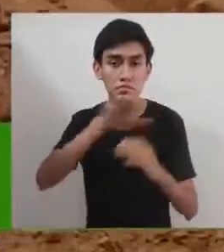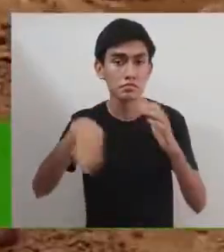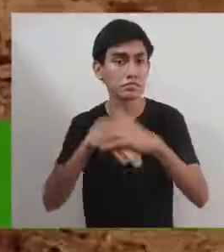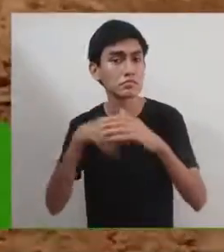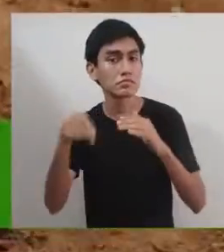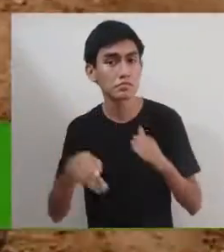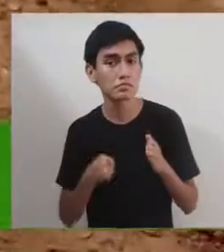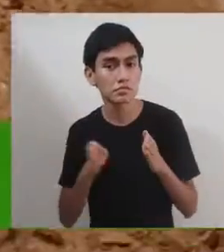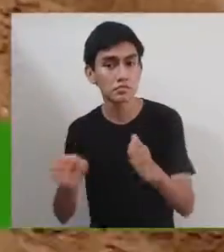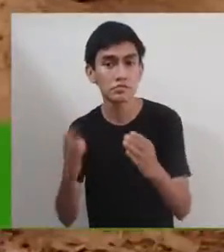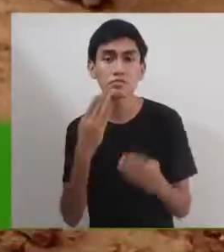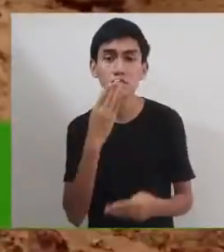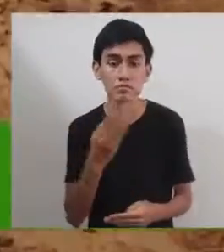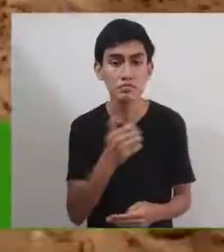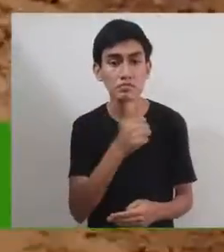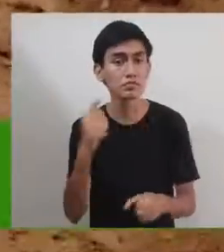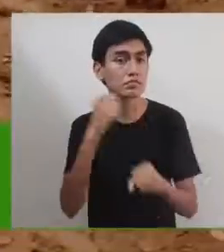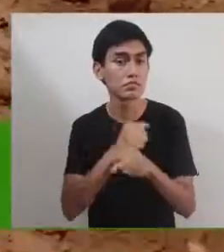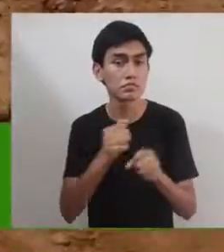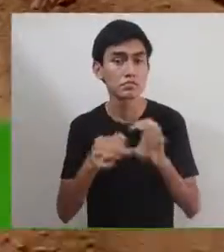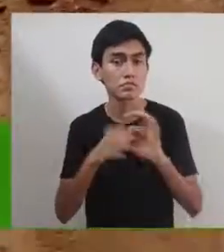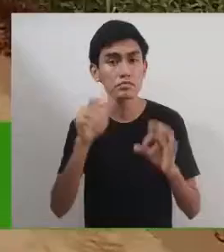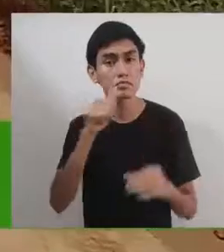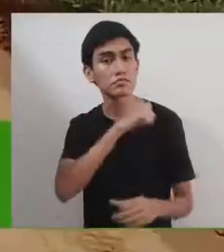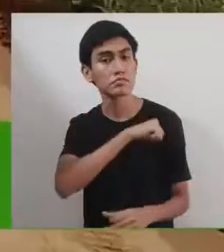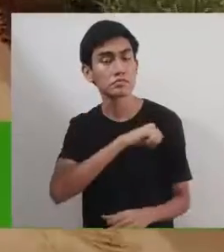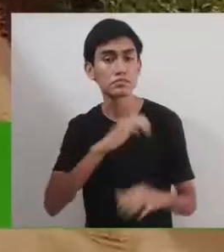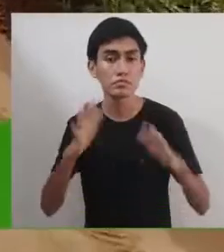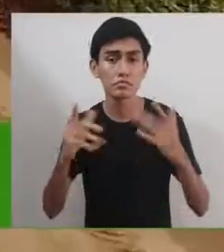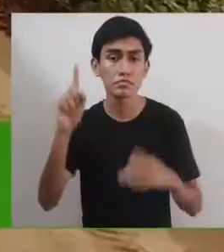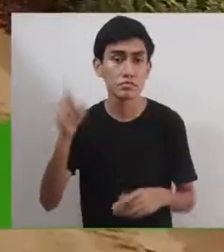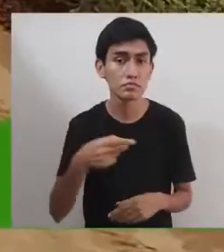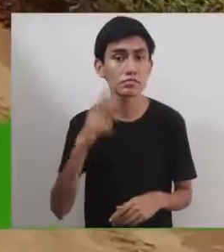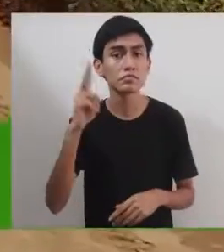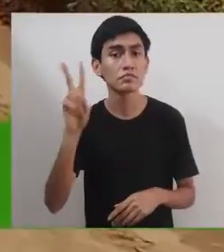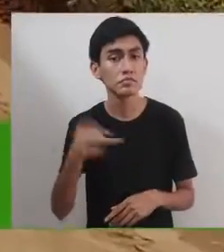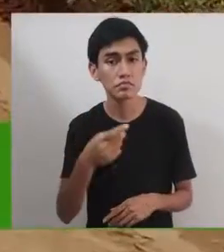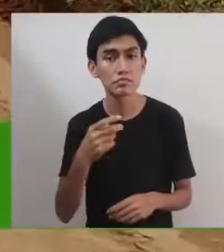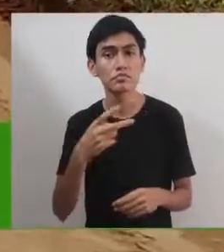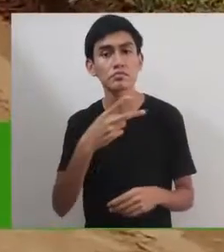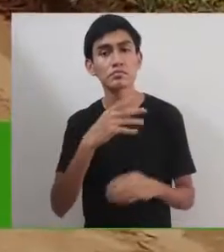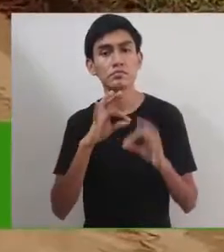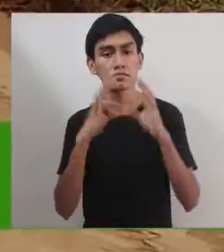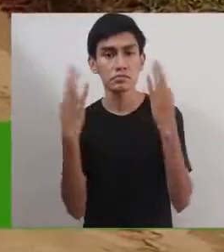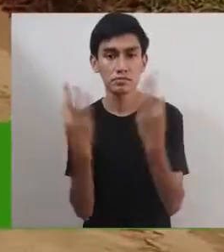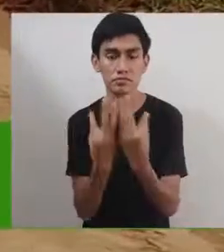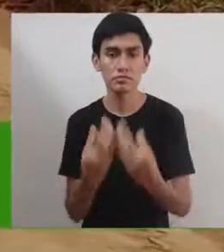esta vía gracias a la gestión municipal, una aproximada más o menos de unos 1,000 o 1,200 familias.